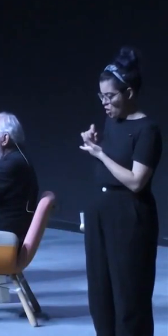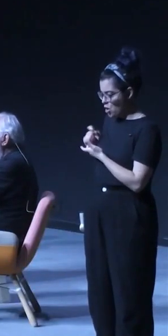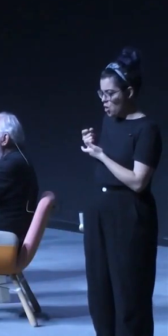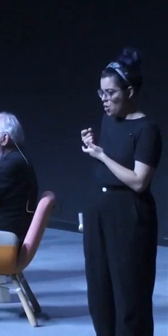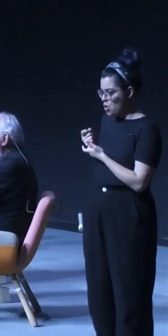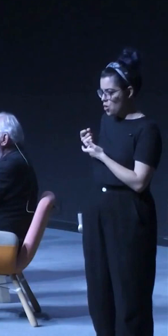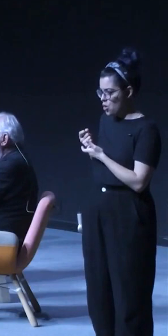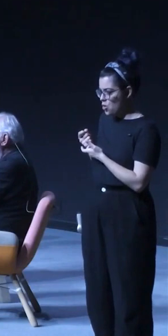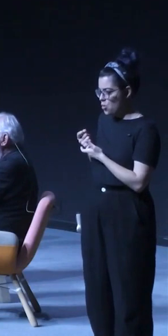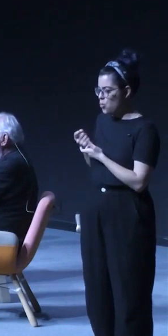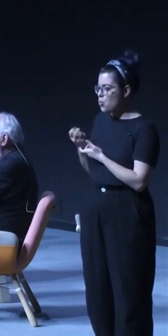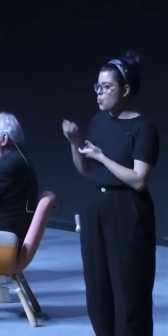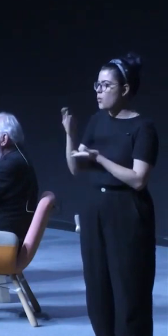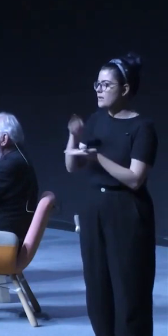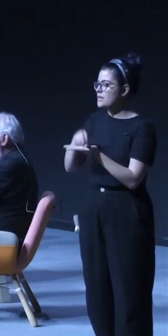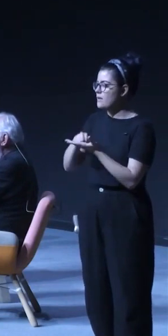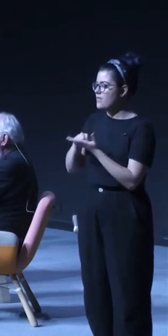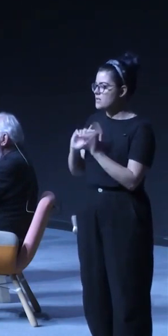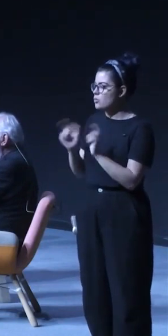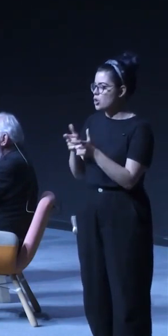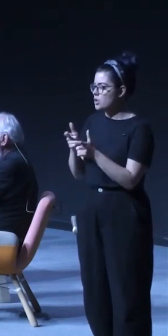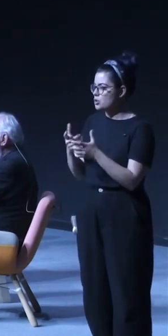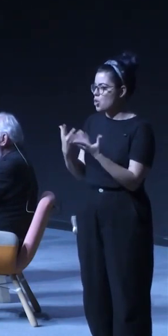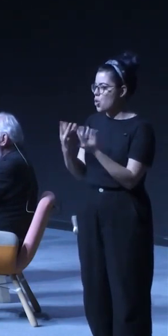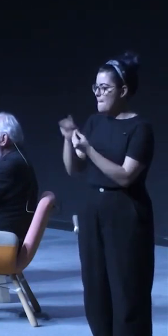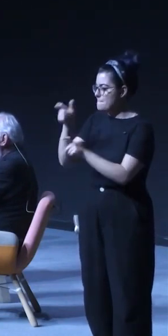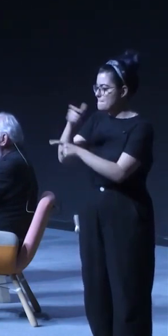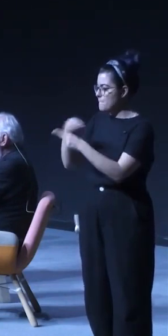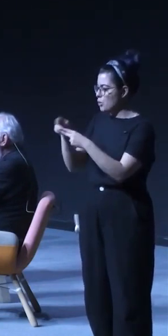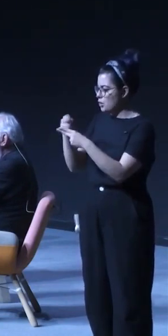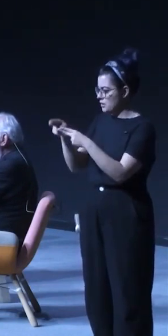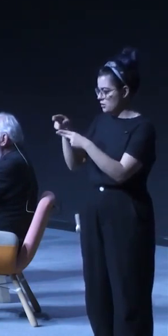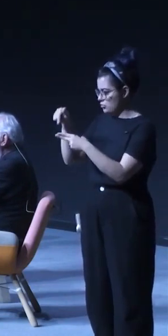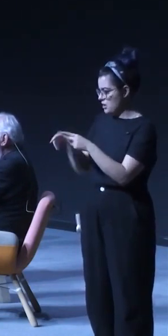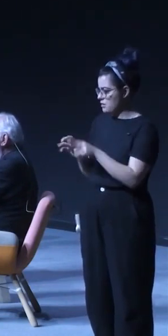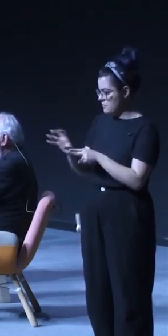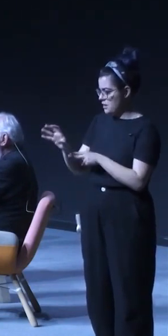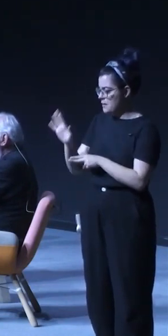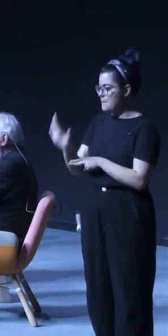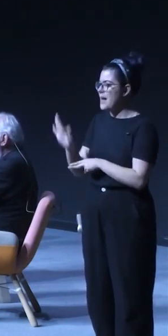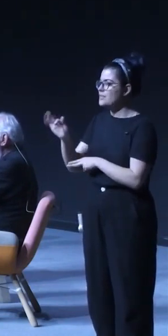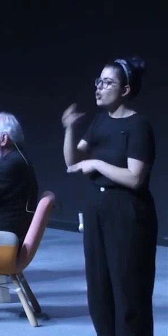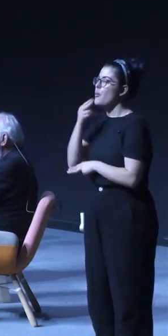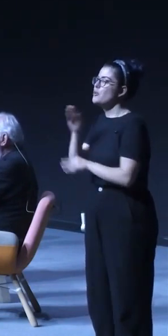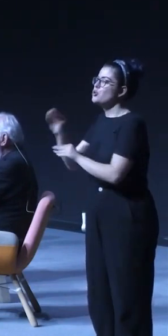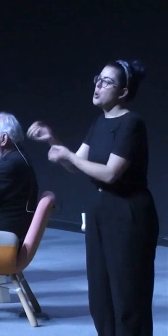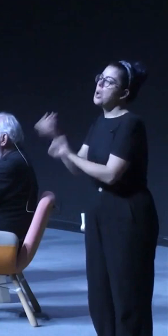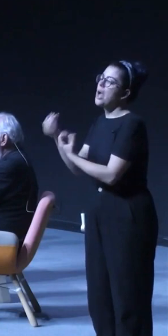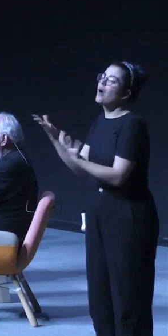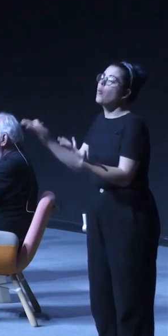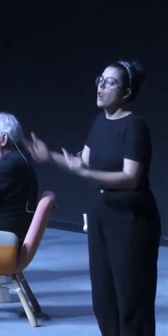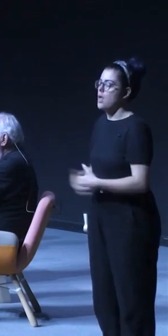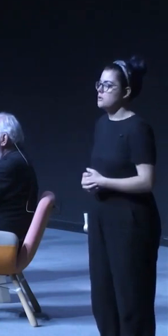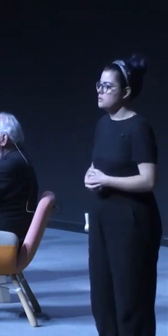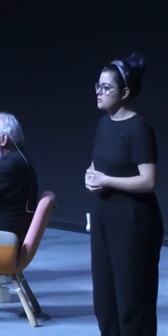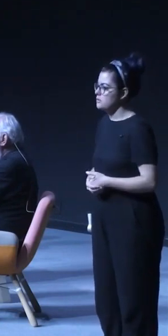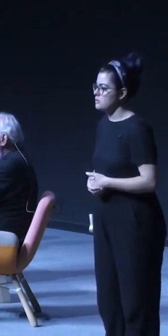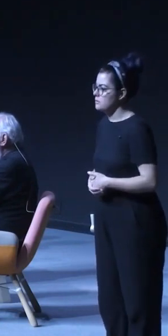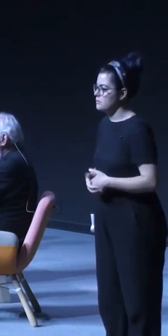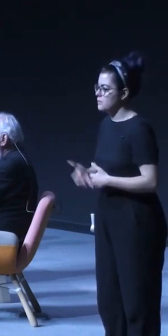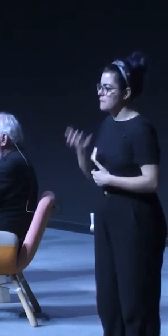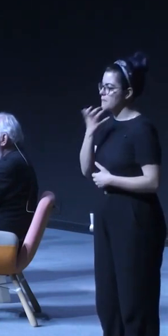de este país y cuáles han sido sus compromisos con vosotros. Porque recordemos, por